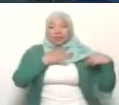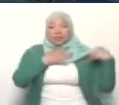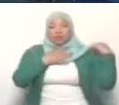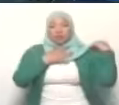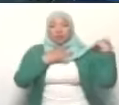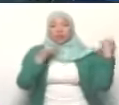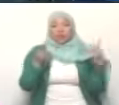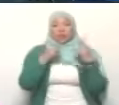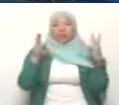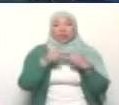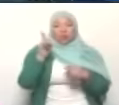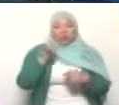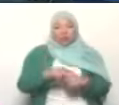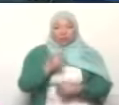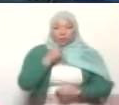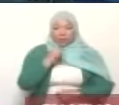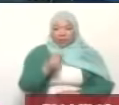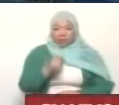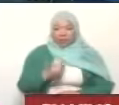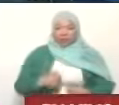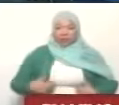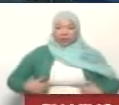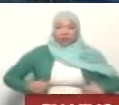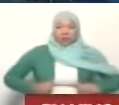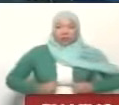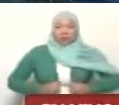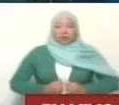de victorias también.